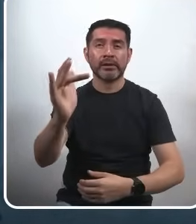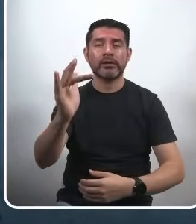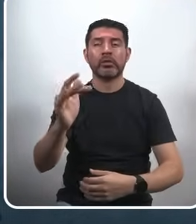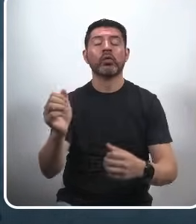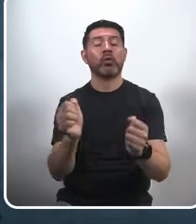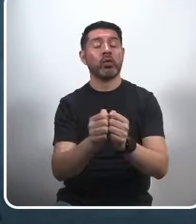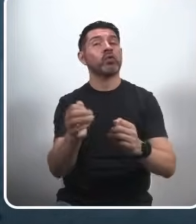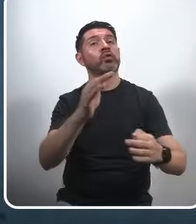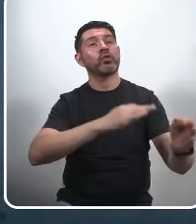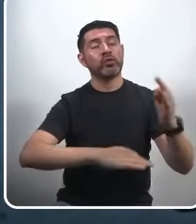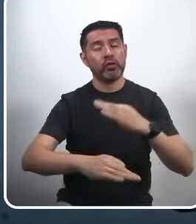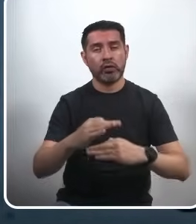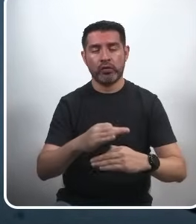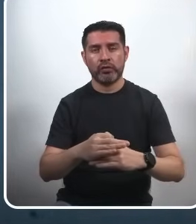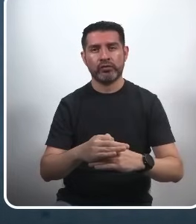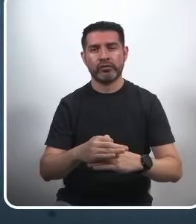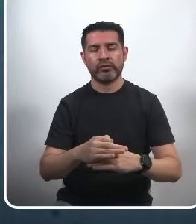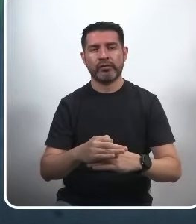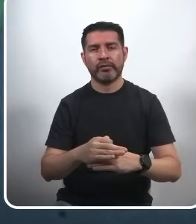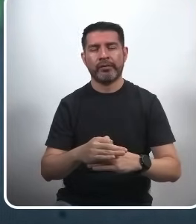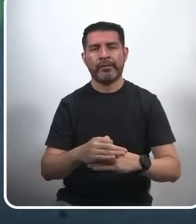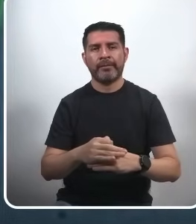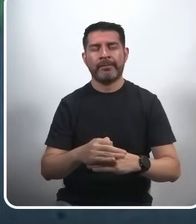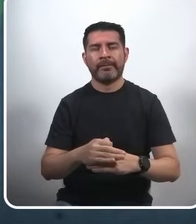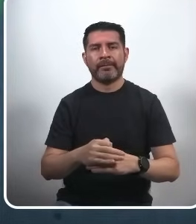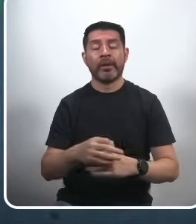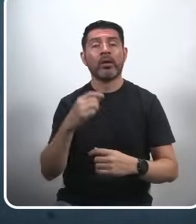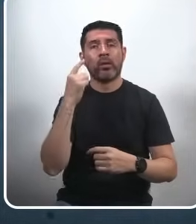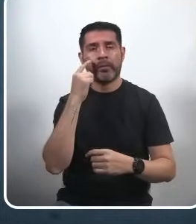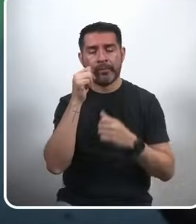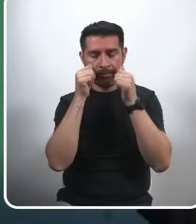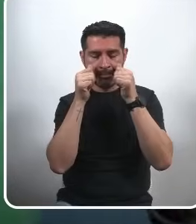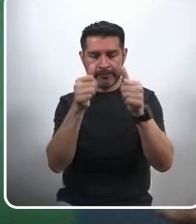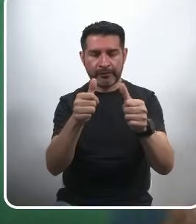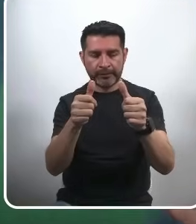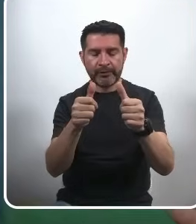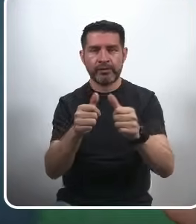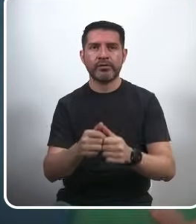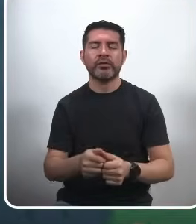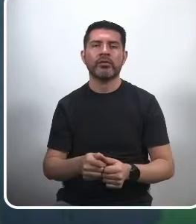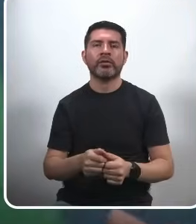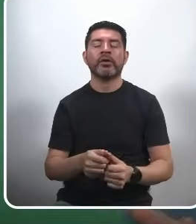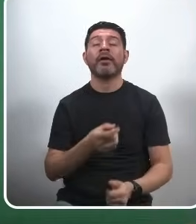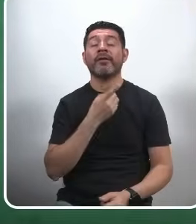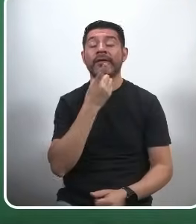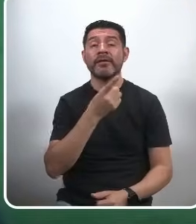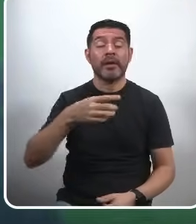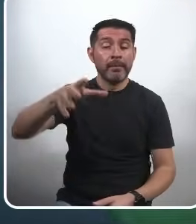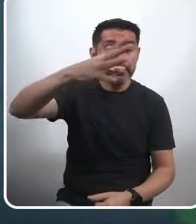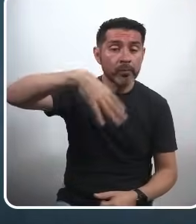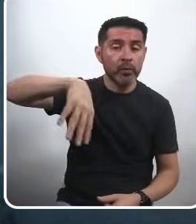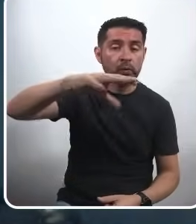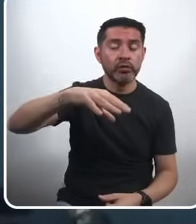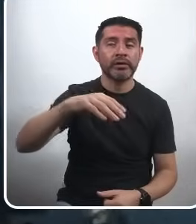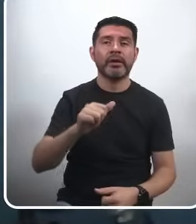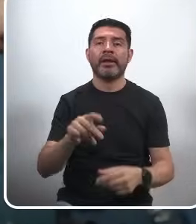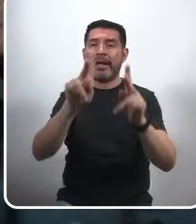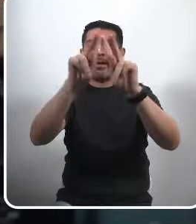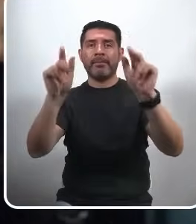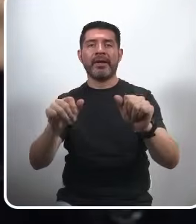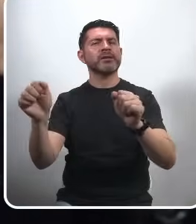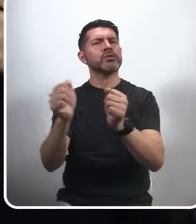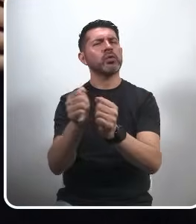esa unión de esas dos frases. Muy importante. Okay, dígalo otra vez conmigo. Busquen la paz con todos y